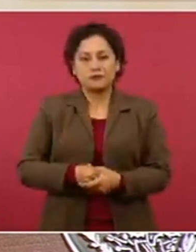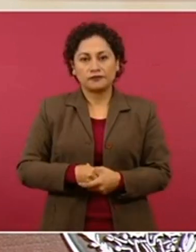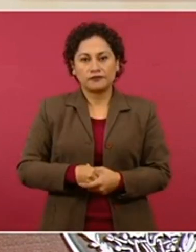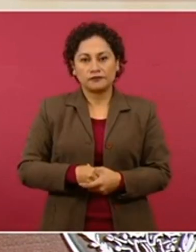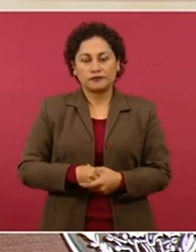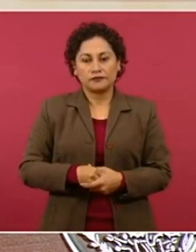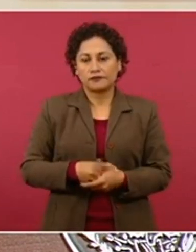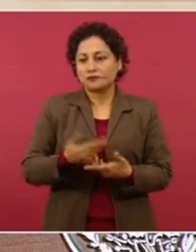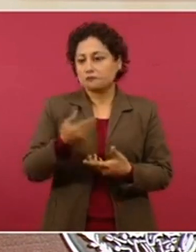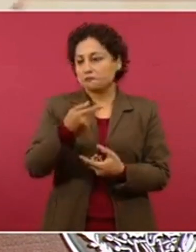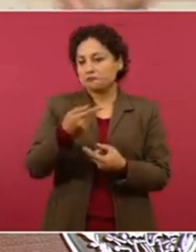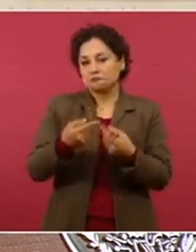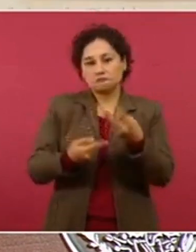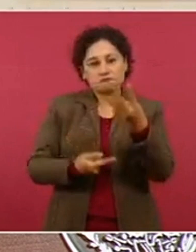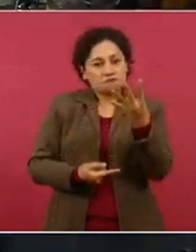En fin,